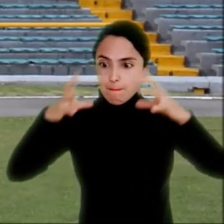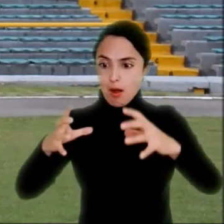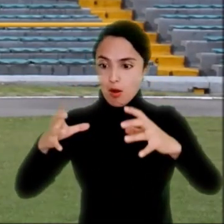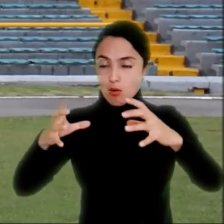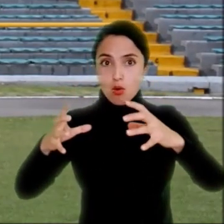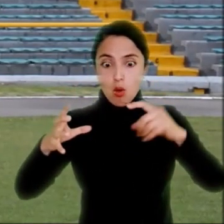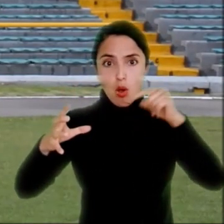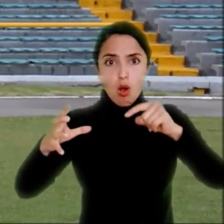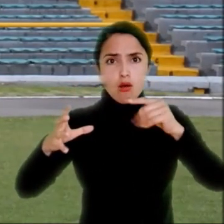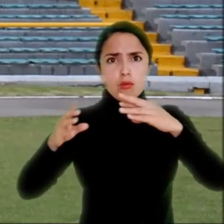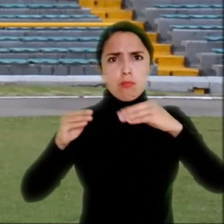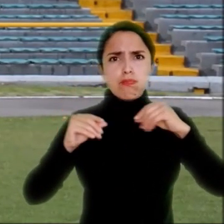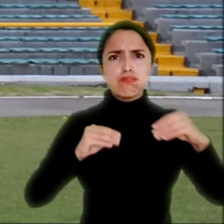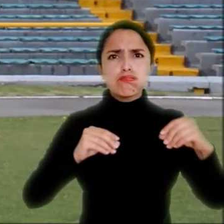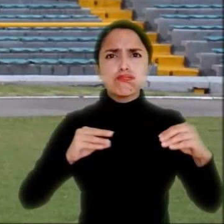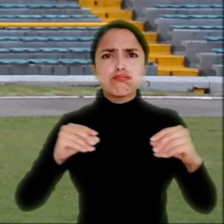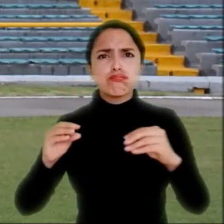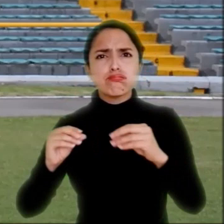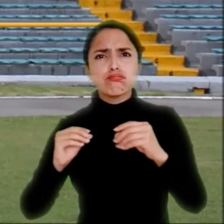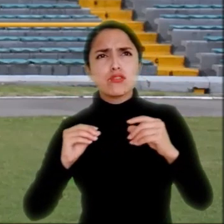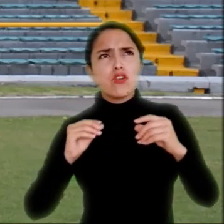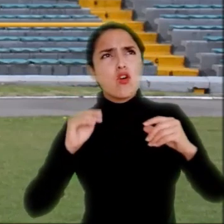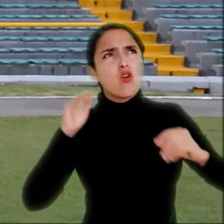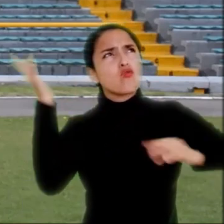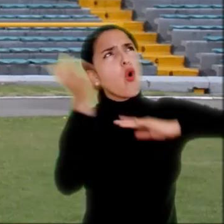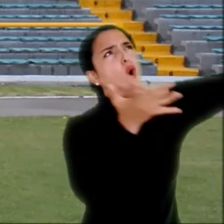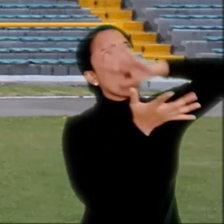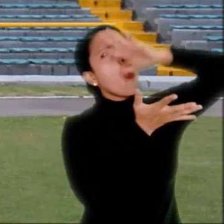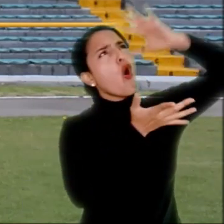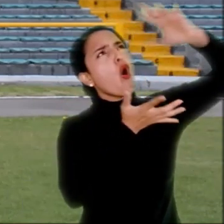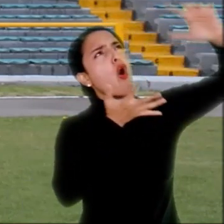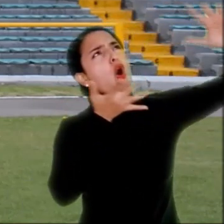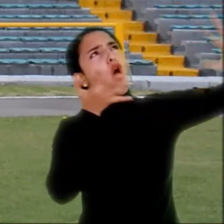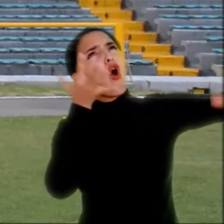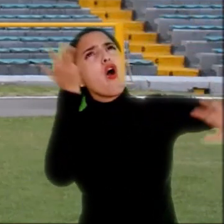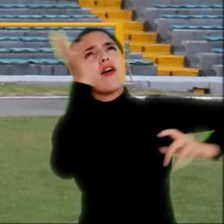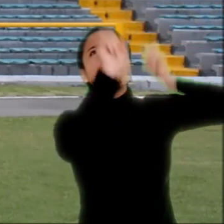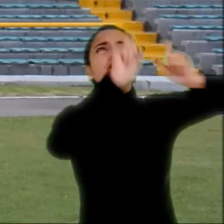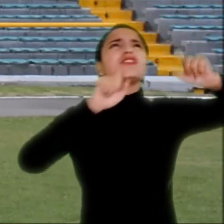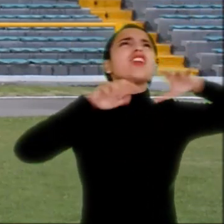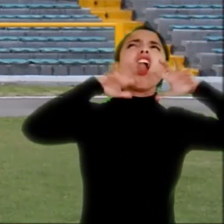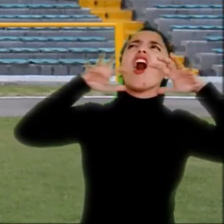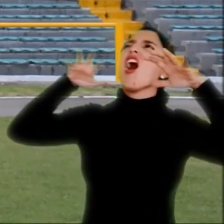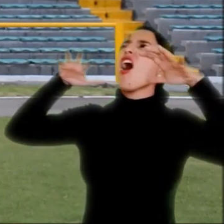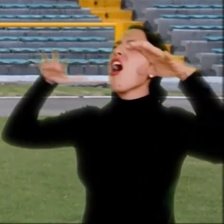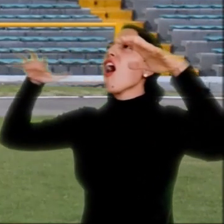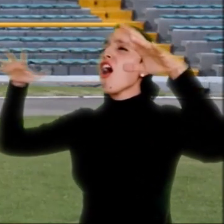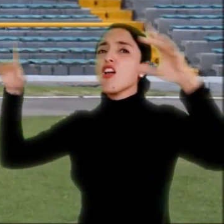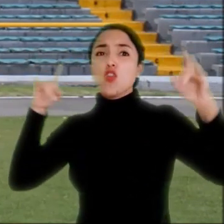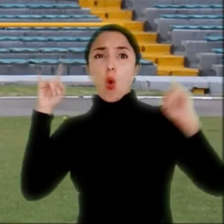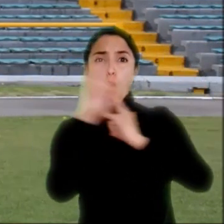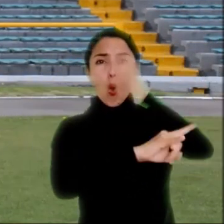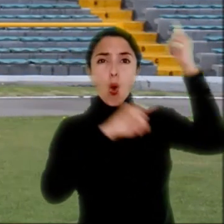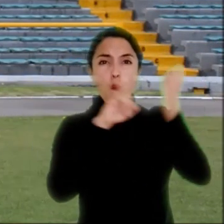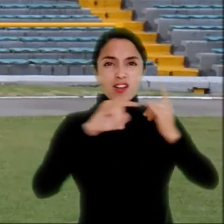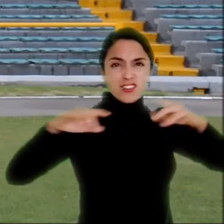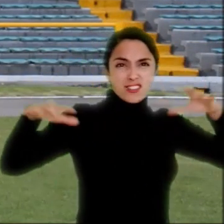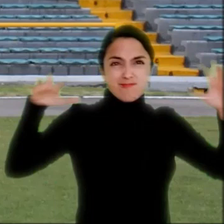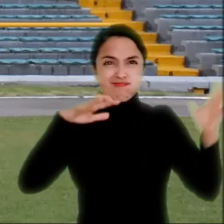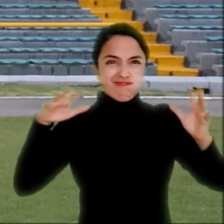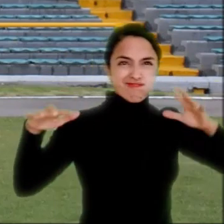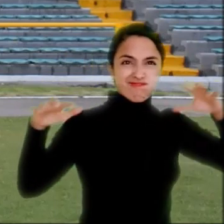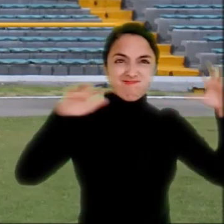de las multitudes hace vibrar el cosmos. Ya parece que el universo tiembla y sobre